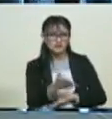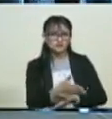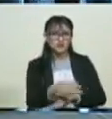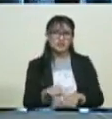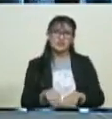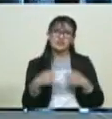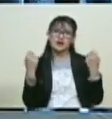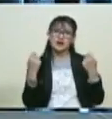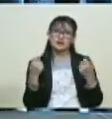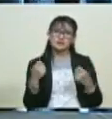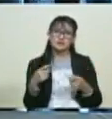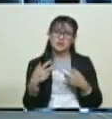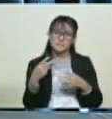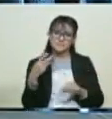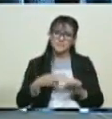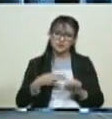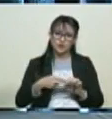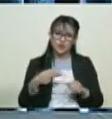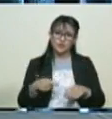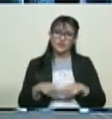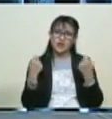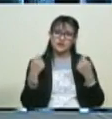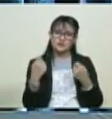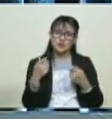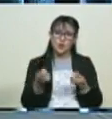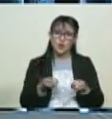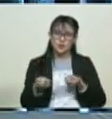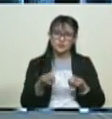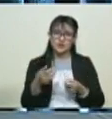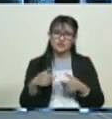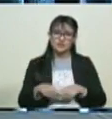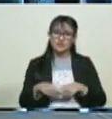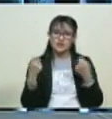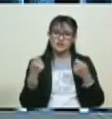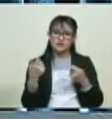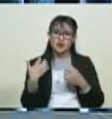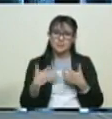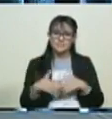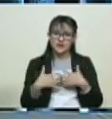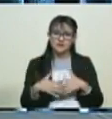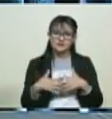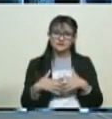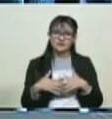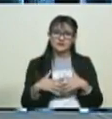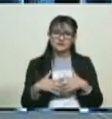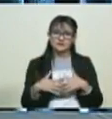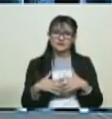daños a nuestro petróleo de nuestra economía a nuestras empresas a nuestras finanzas públicas